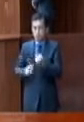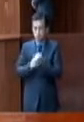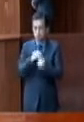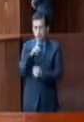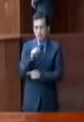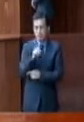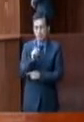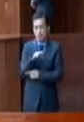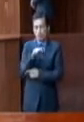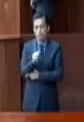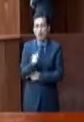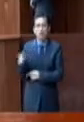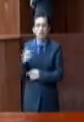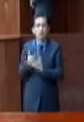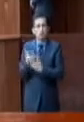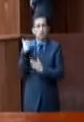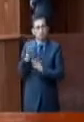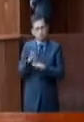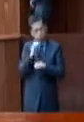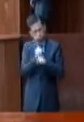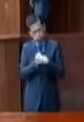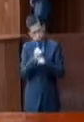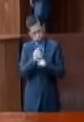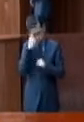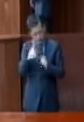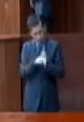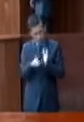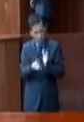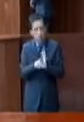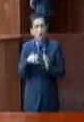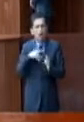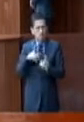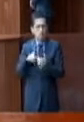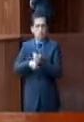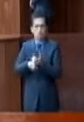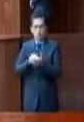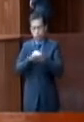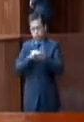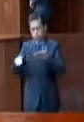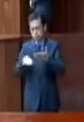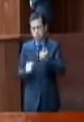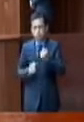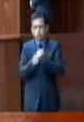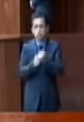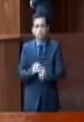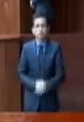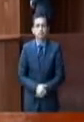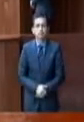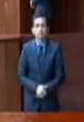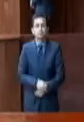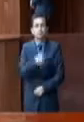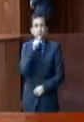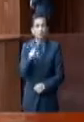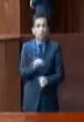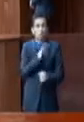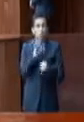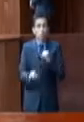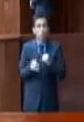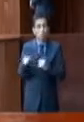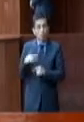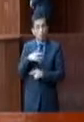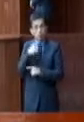parte de un ejercicio periodístico de investigación y que incluso se refiere en el mismo promocional finalmente contrario a lo sostenido por los promoventes